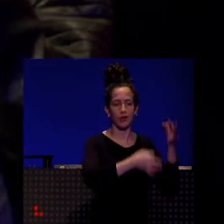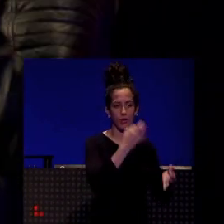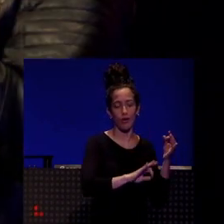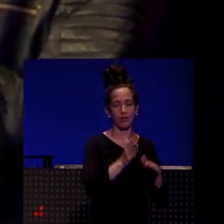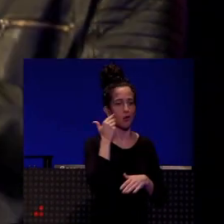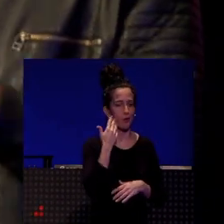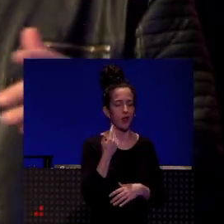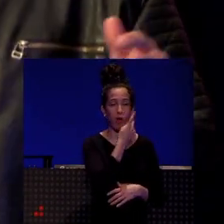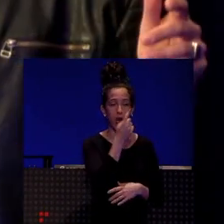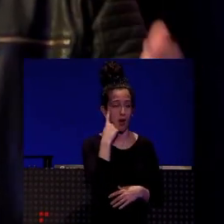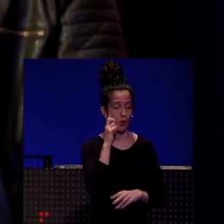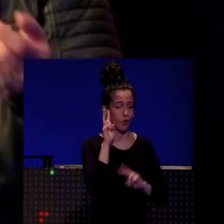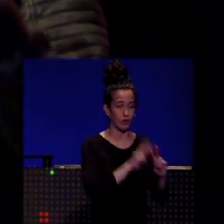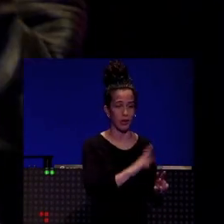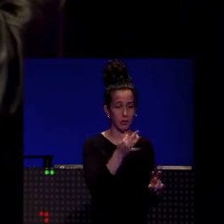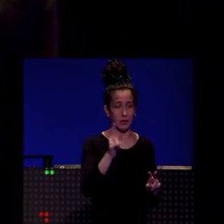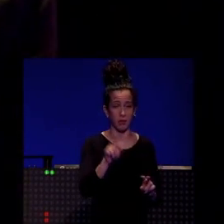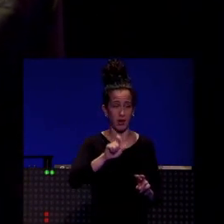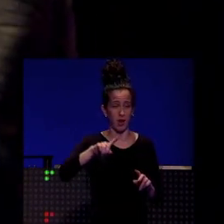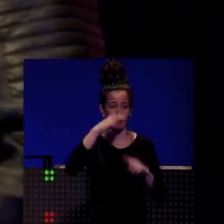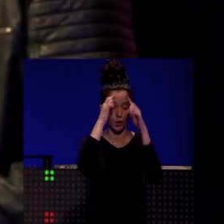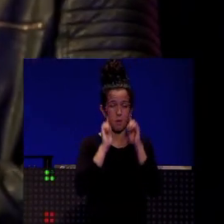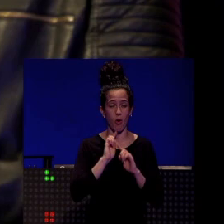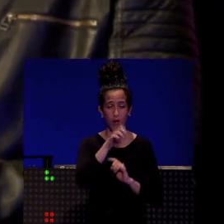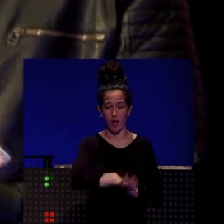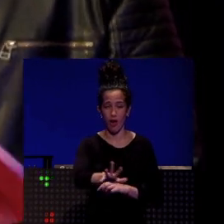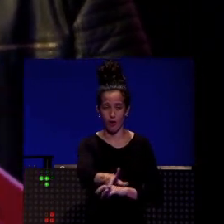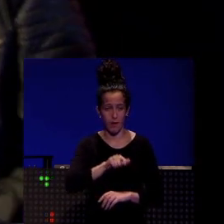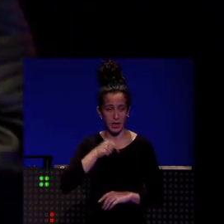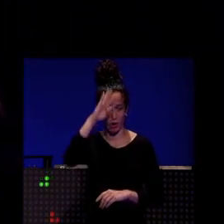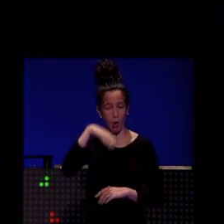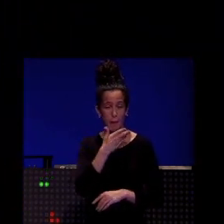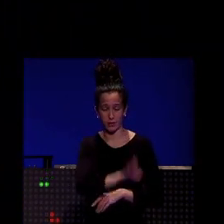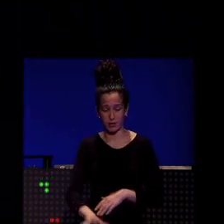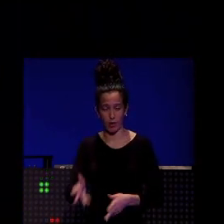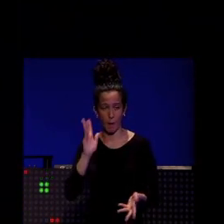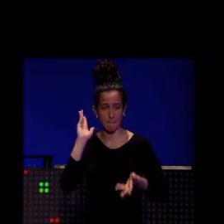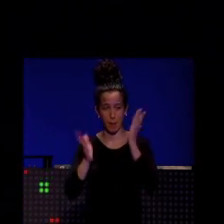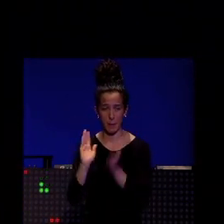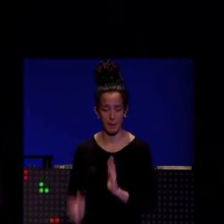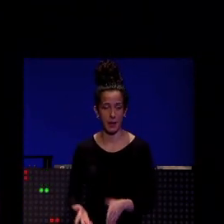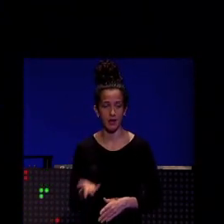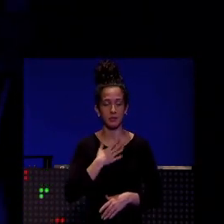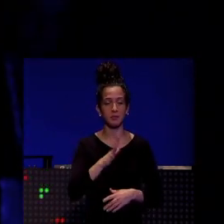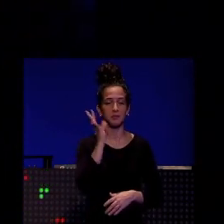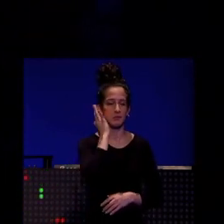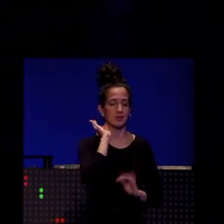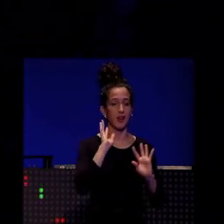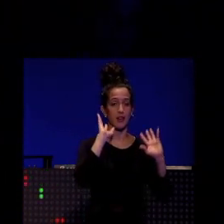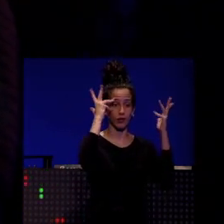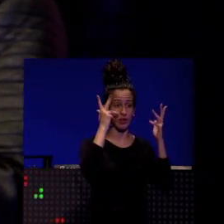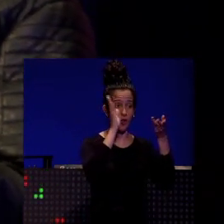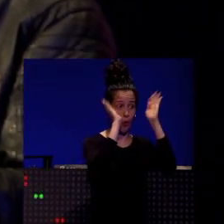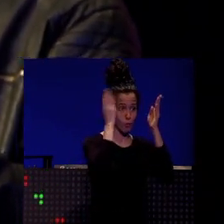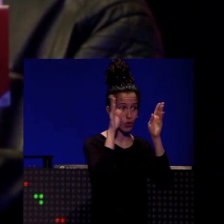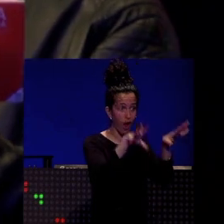a los curas toca niños a los padres pega niños y chicas revolucionaria quiere apadrinar un burro y la padrino